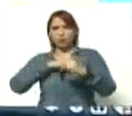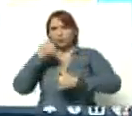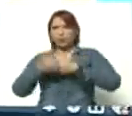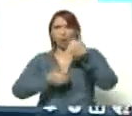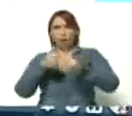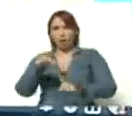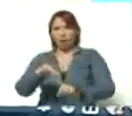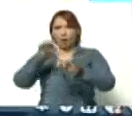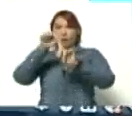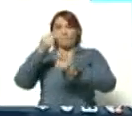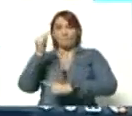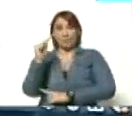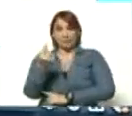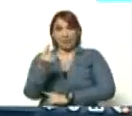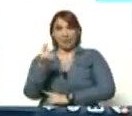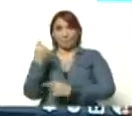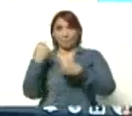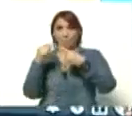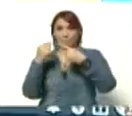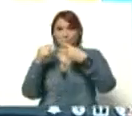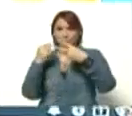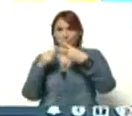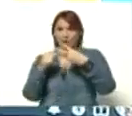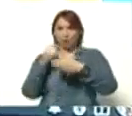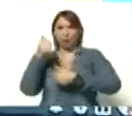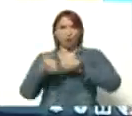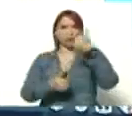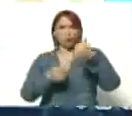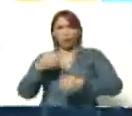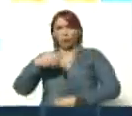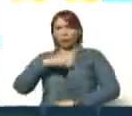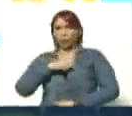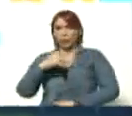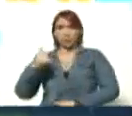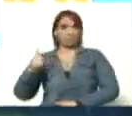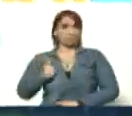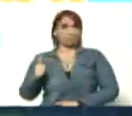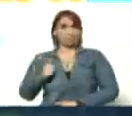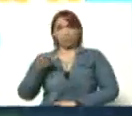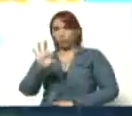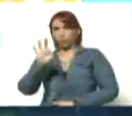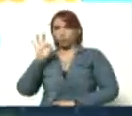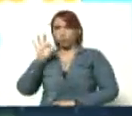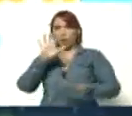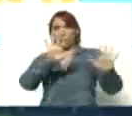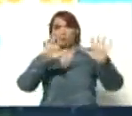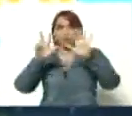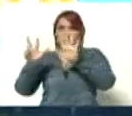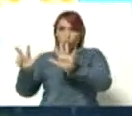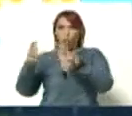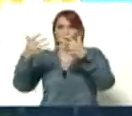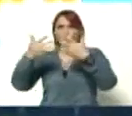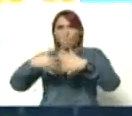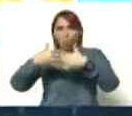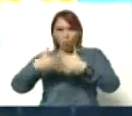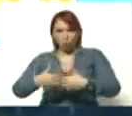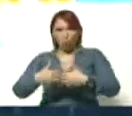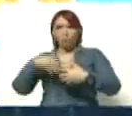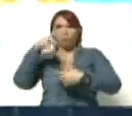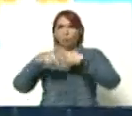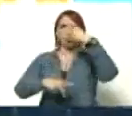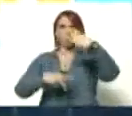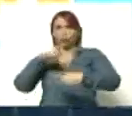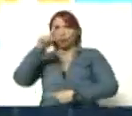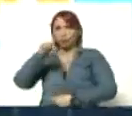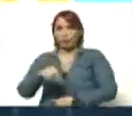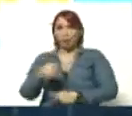esta primera opción nosotros vamos a colocar la carrera de nuestra preferencia en marco de los 18 motores productivos y las